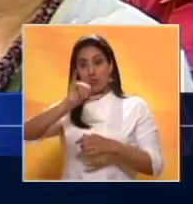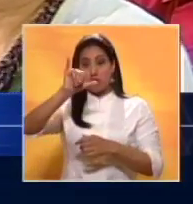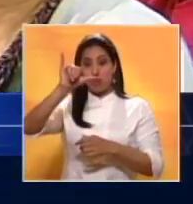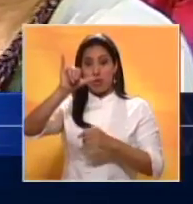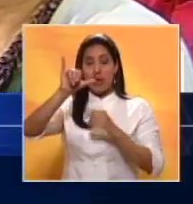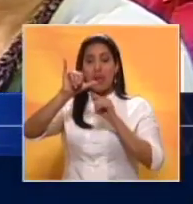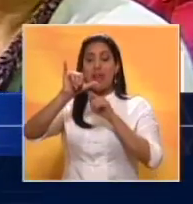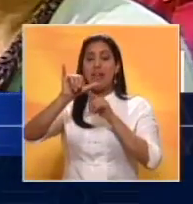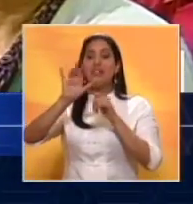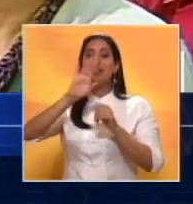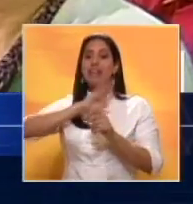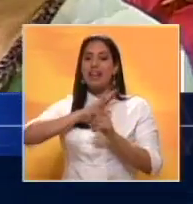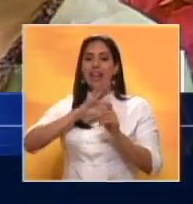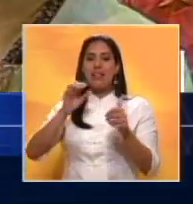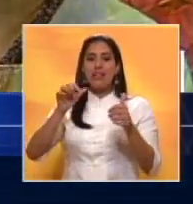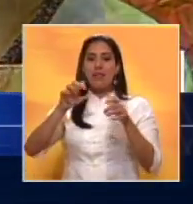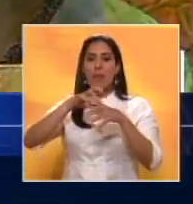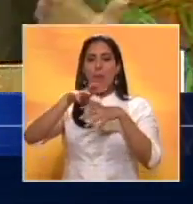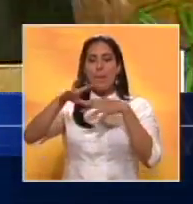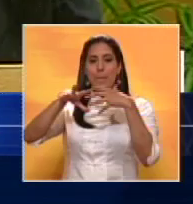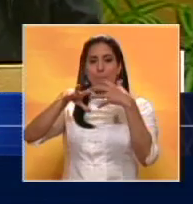especulación ha dado una